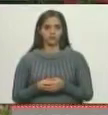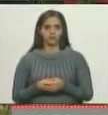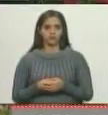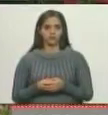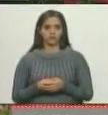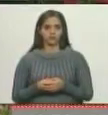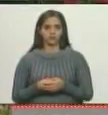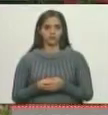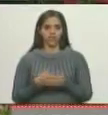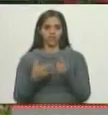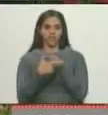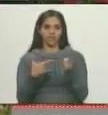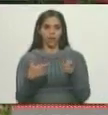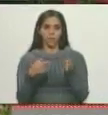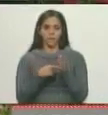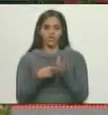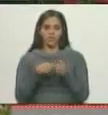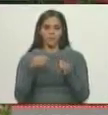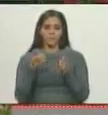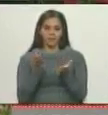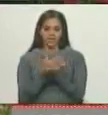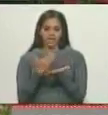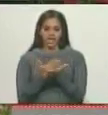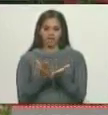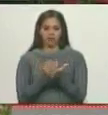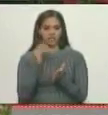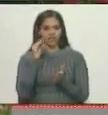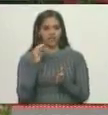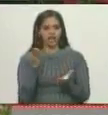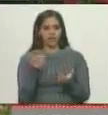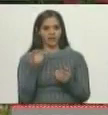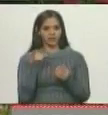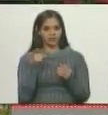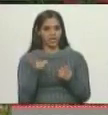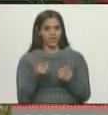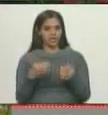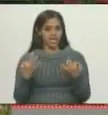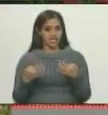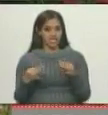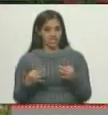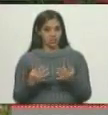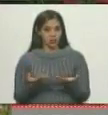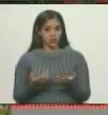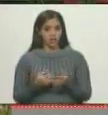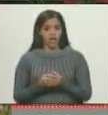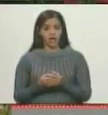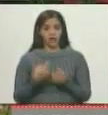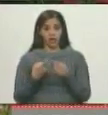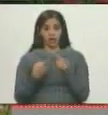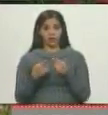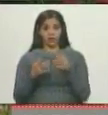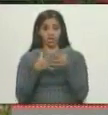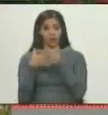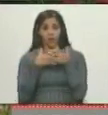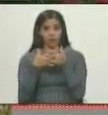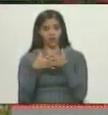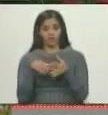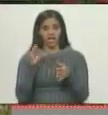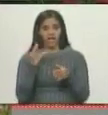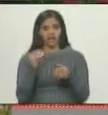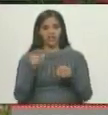mil pedazos, y usted hablaba de esa masacre, pero es sencillo, compañero presidente. Hay una cosa en Estados Unidos horrible que se llama la Asociación del